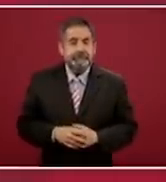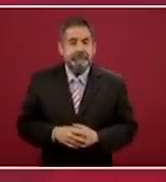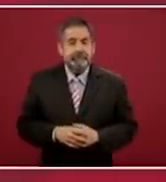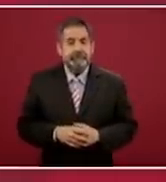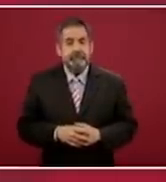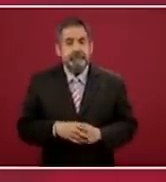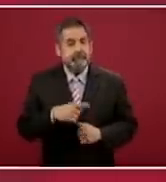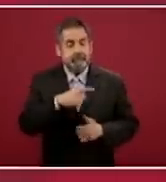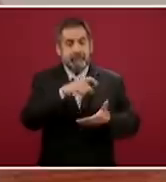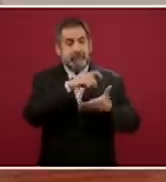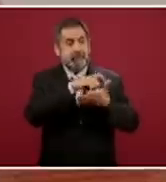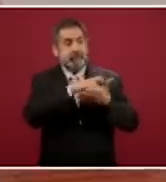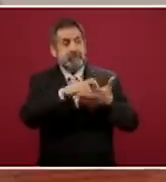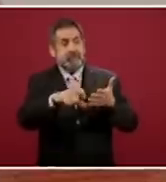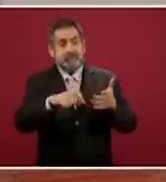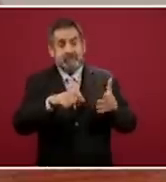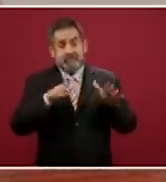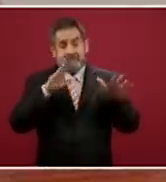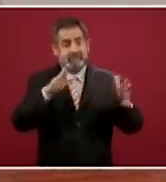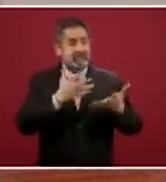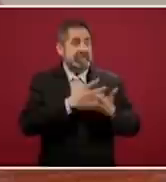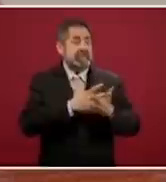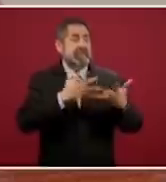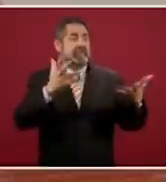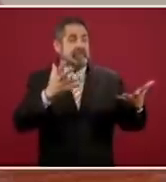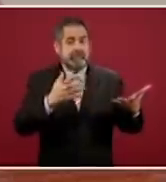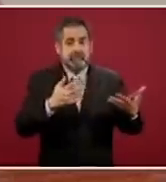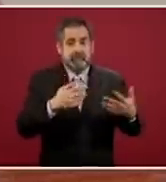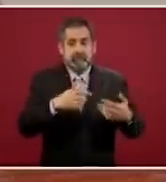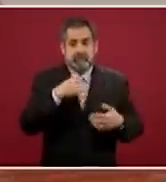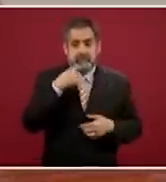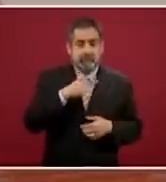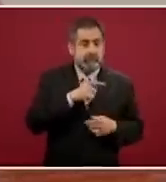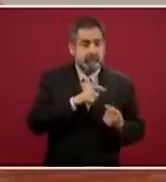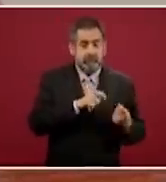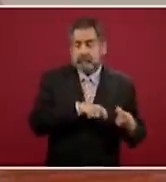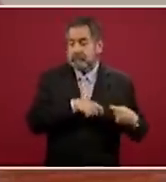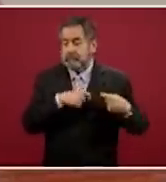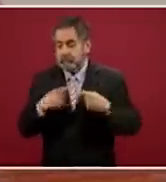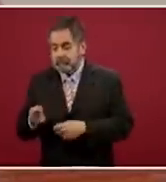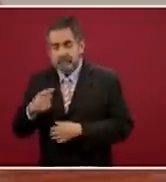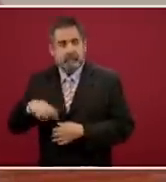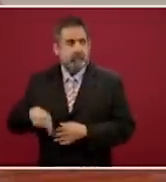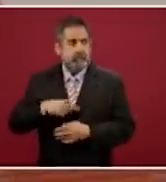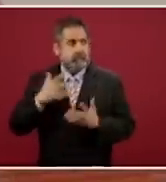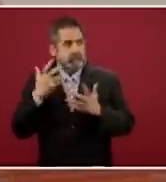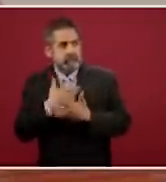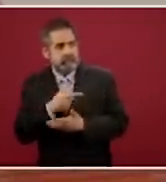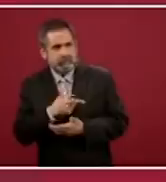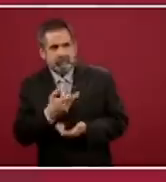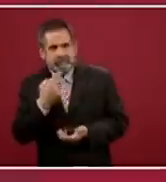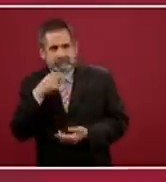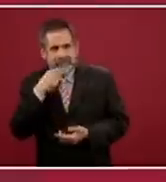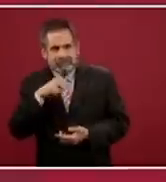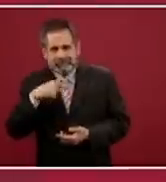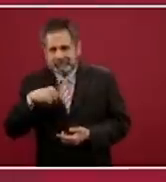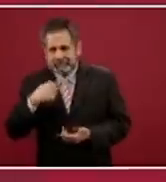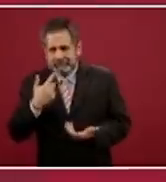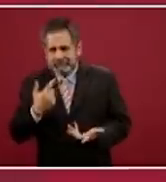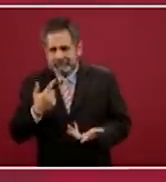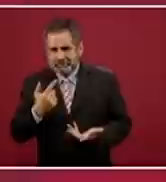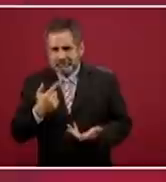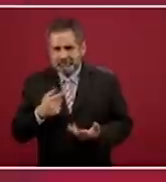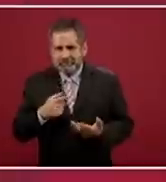compraron un avión muy grande, le heredó un faraón un avión a